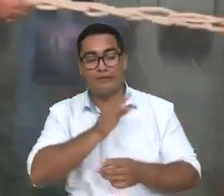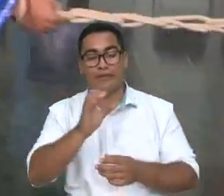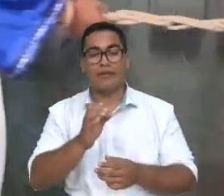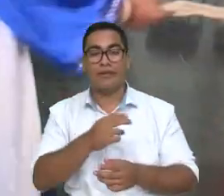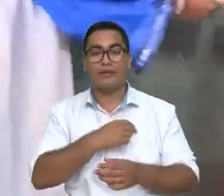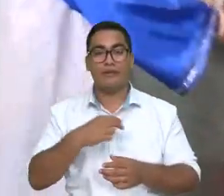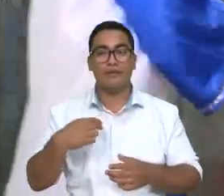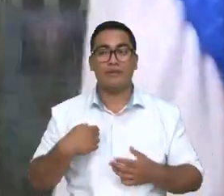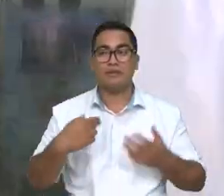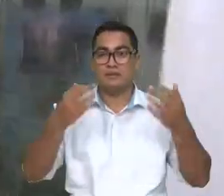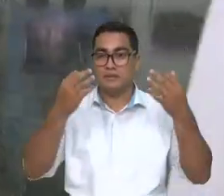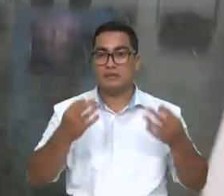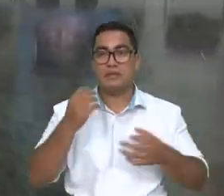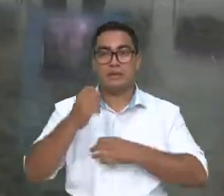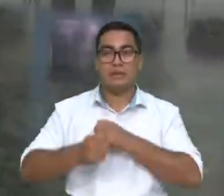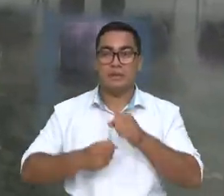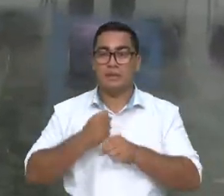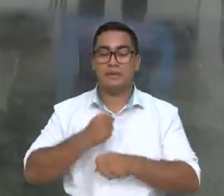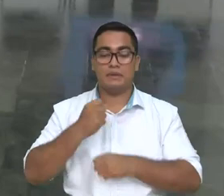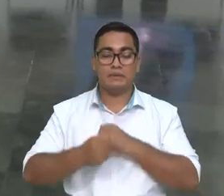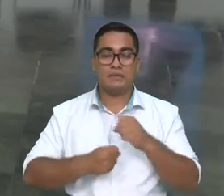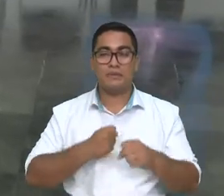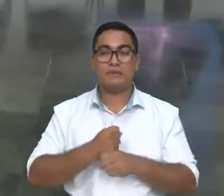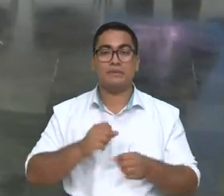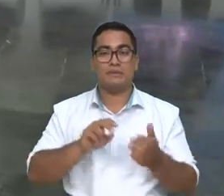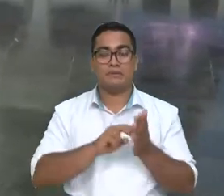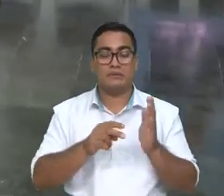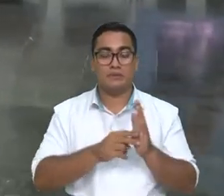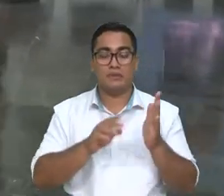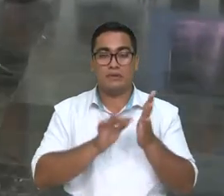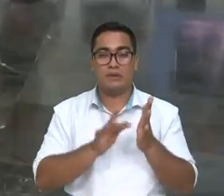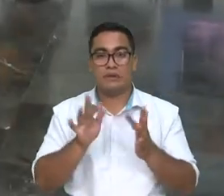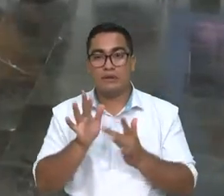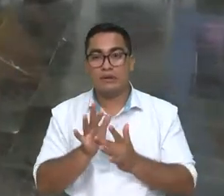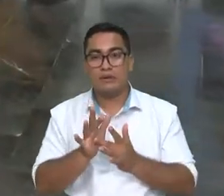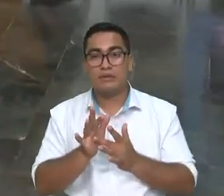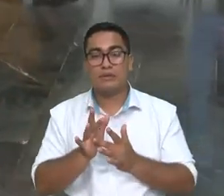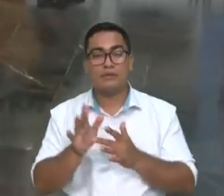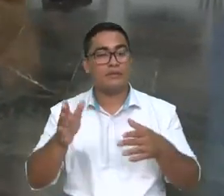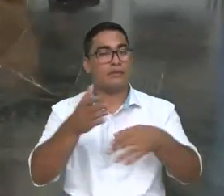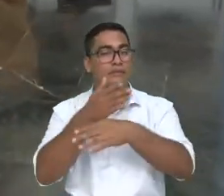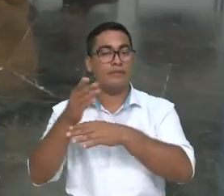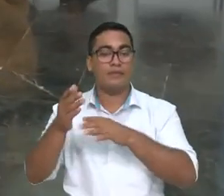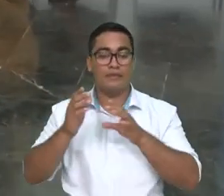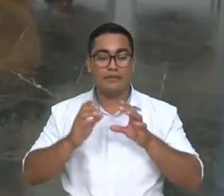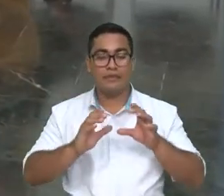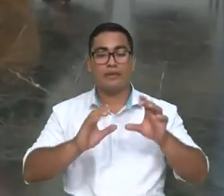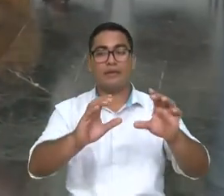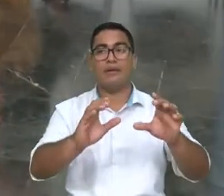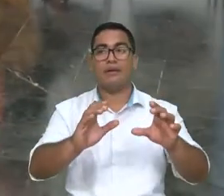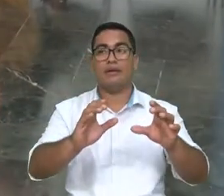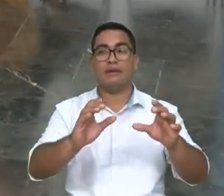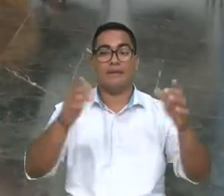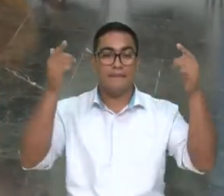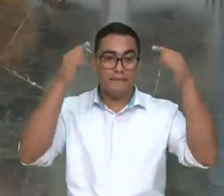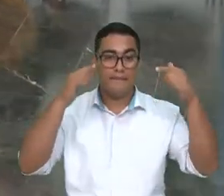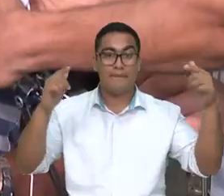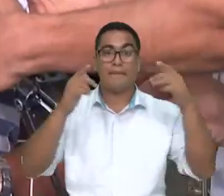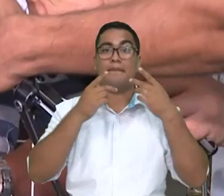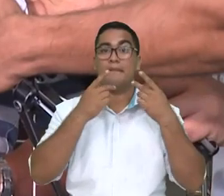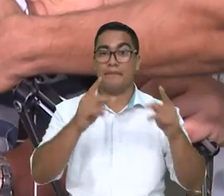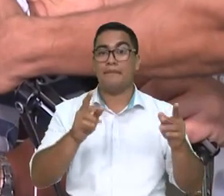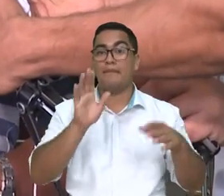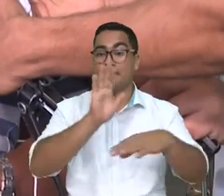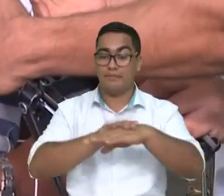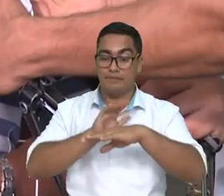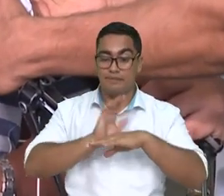todo munimboseño, año con año, llevando la pasión de Cristo a las diferentes calles de Munimbó, y también invitamos desde